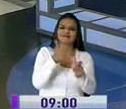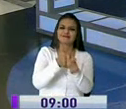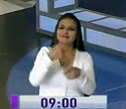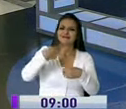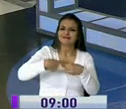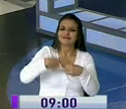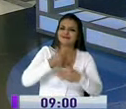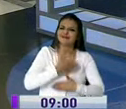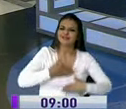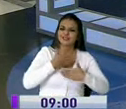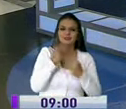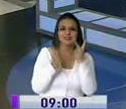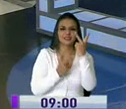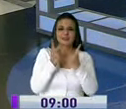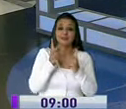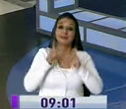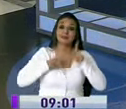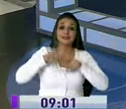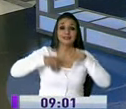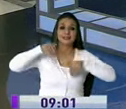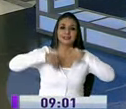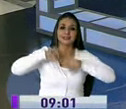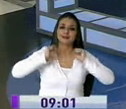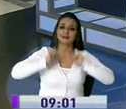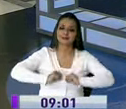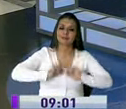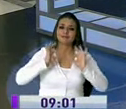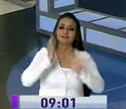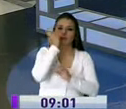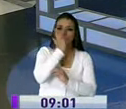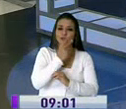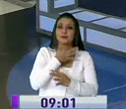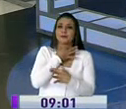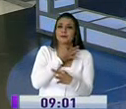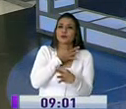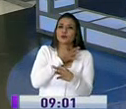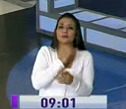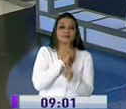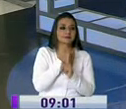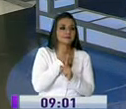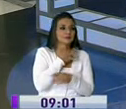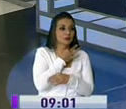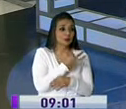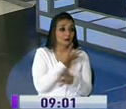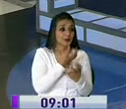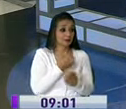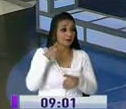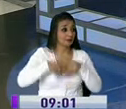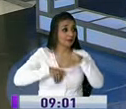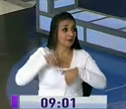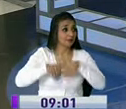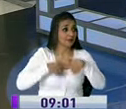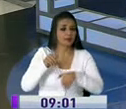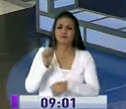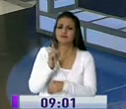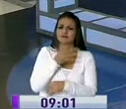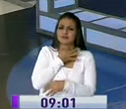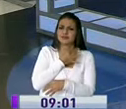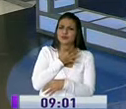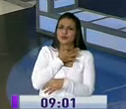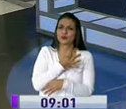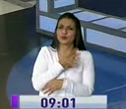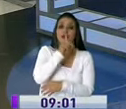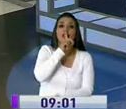a disfrutar de una piscinita también. Qué lindo, ¿no? Yo soy antojado, le cuento. ¿Tiene ganas de nadar? No, tengo entonces antojo de